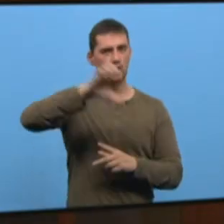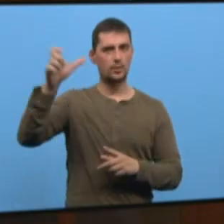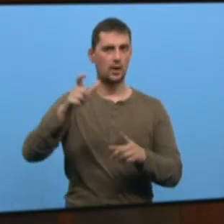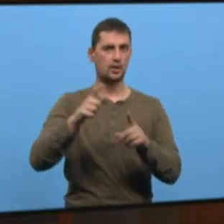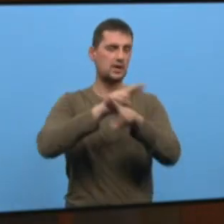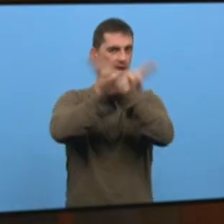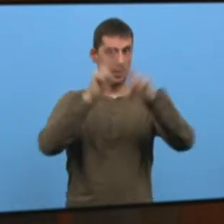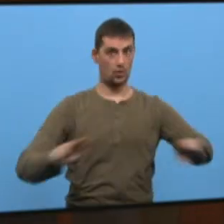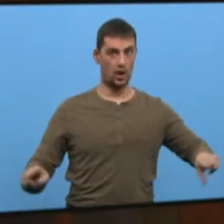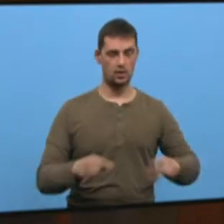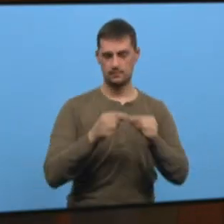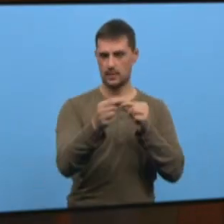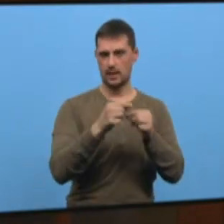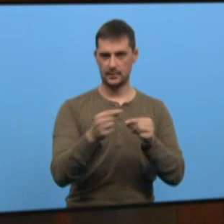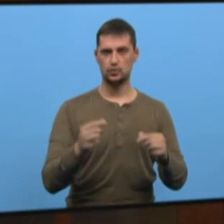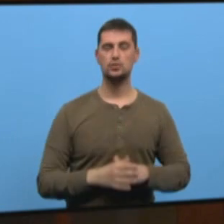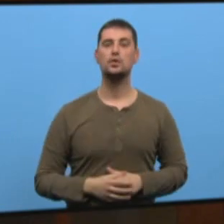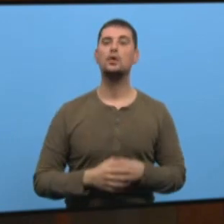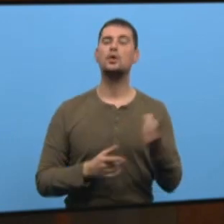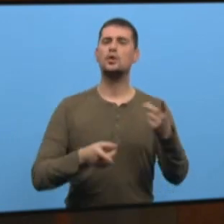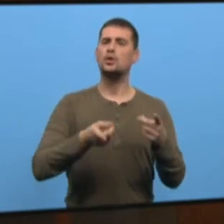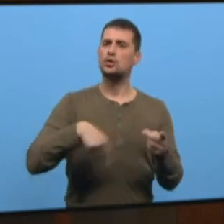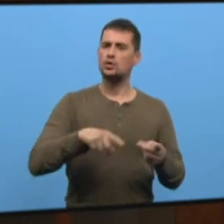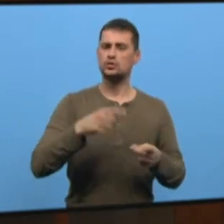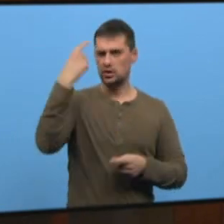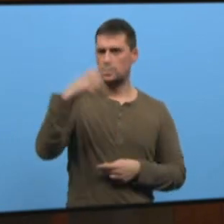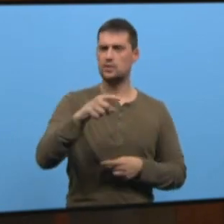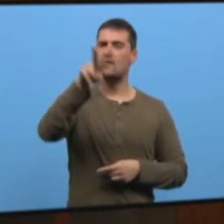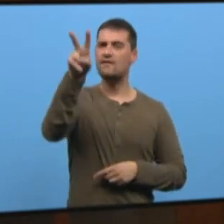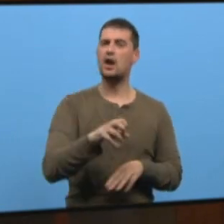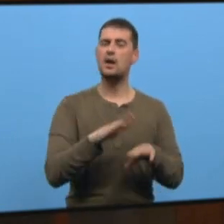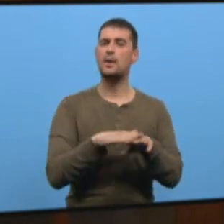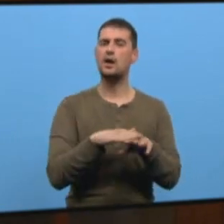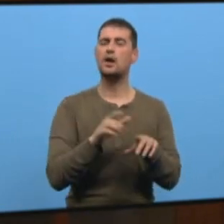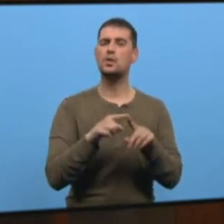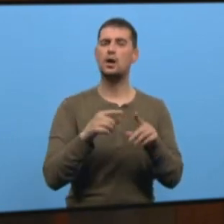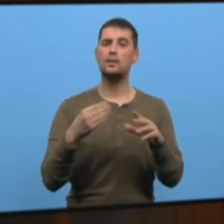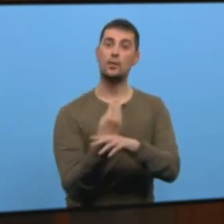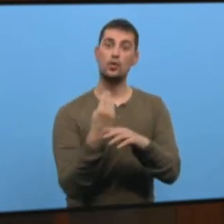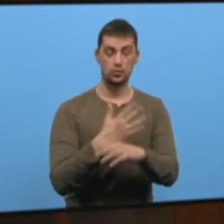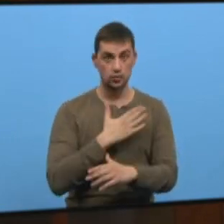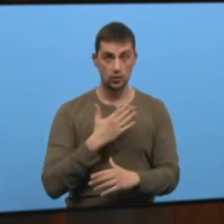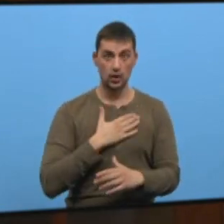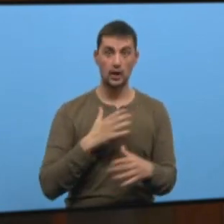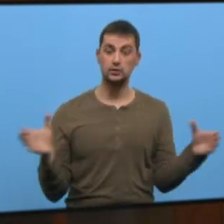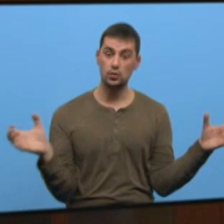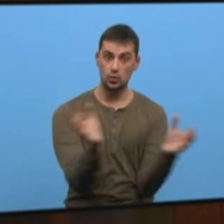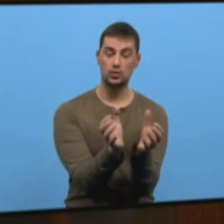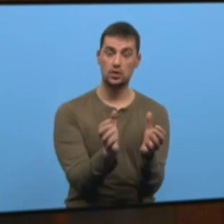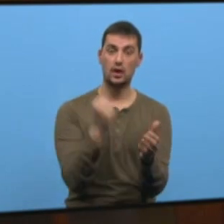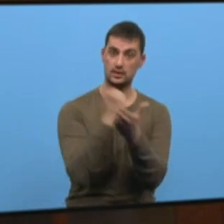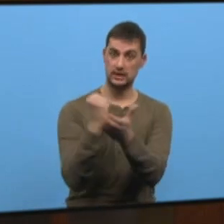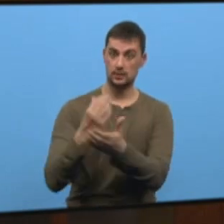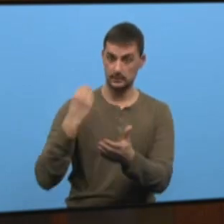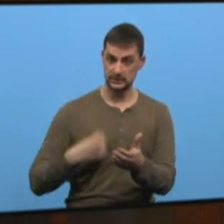global temos expectativas de que de que sirva para juntar productos locales que de cara